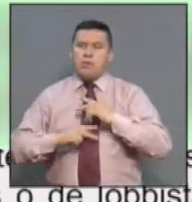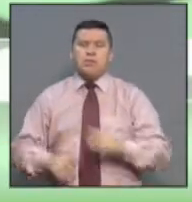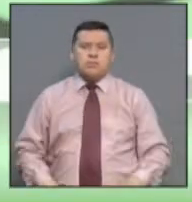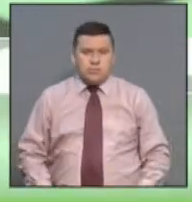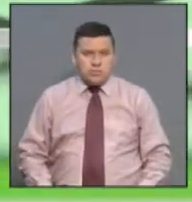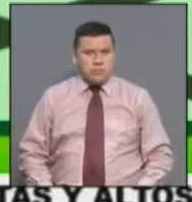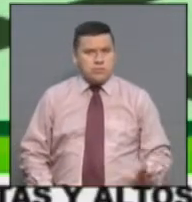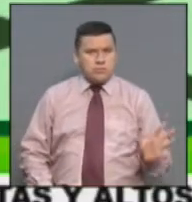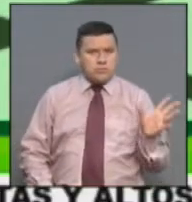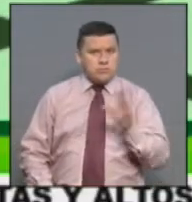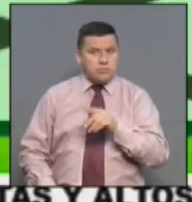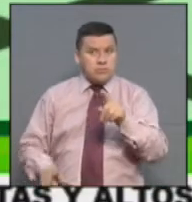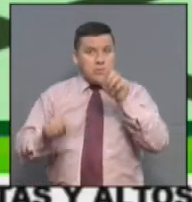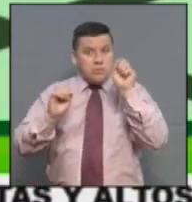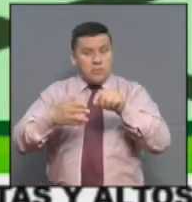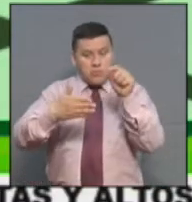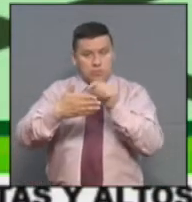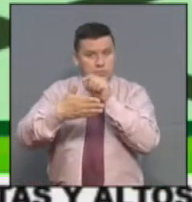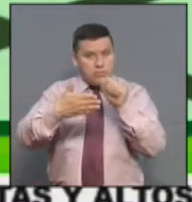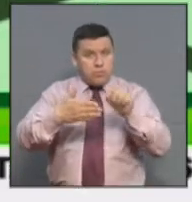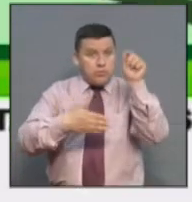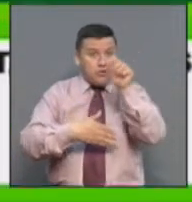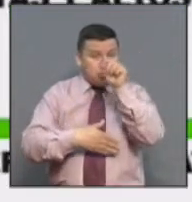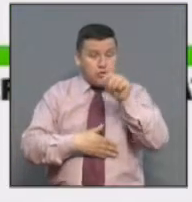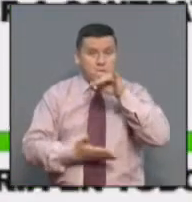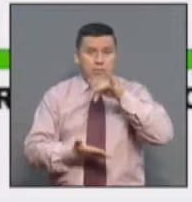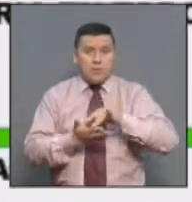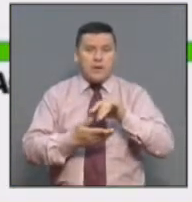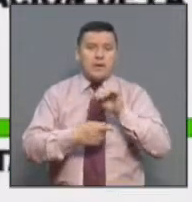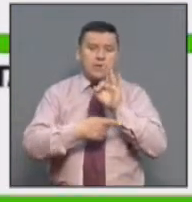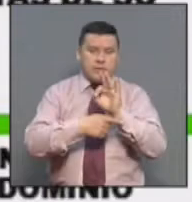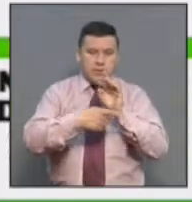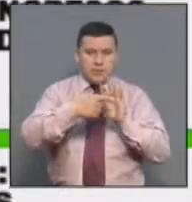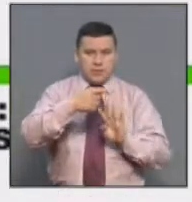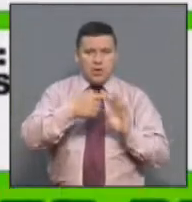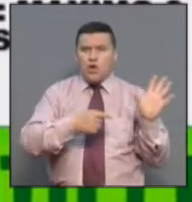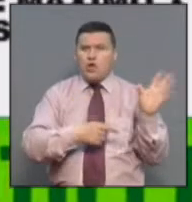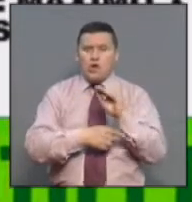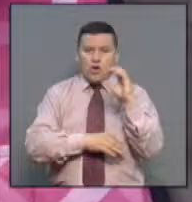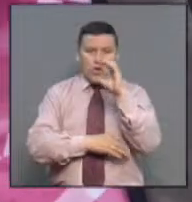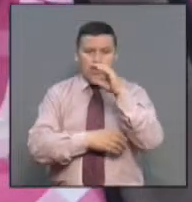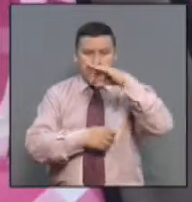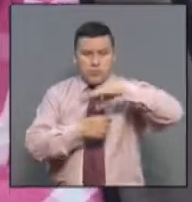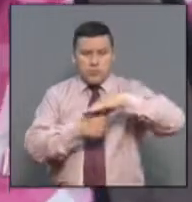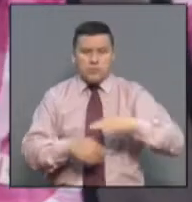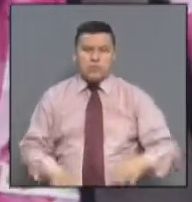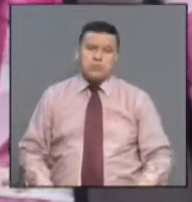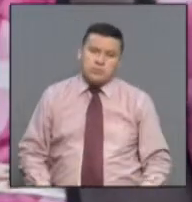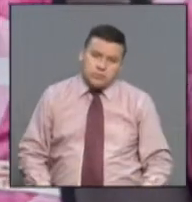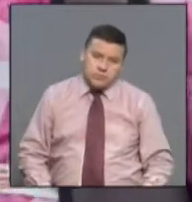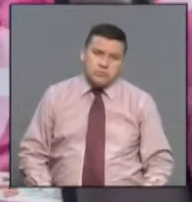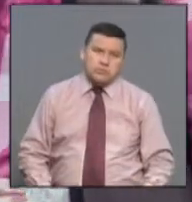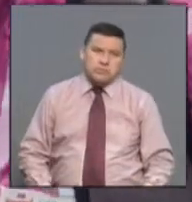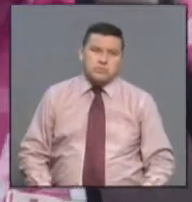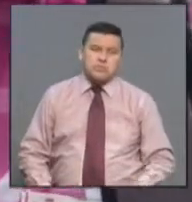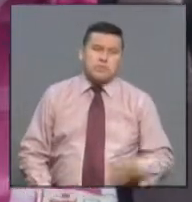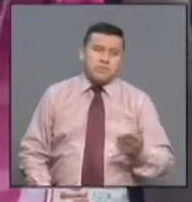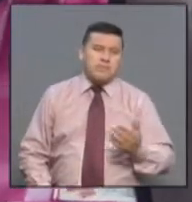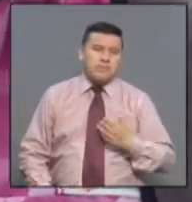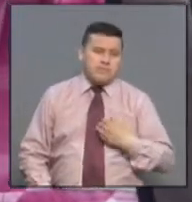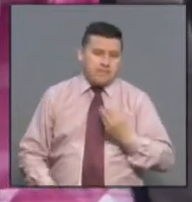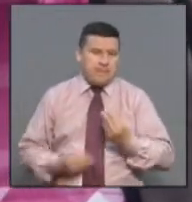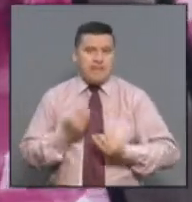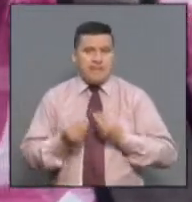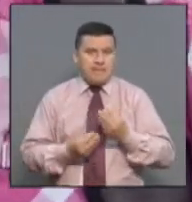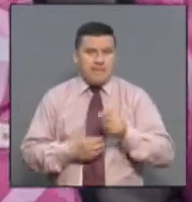Para que los puntos sean aprobados, deberá participar la tercera parte del censo electoral. Es un proyecto que realizó toda